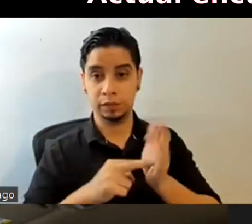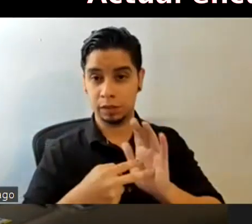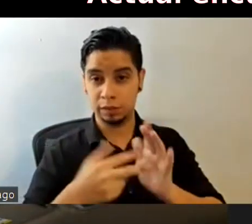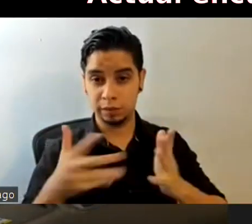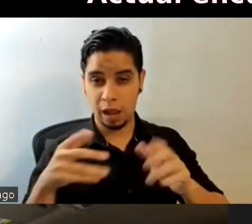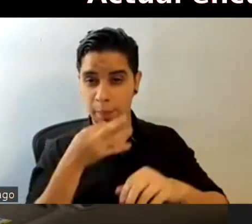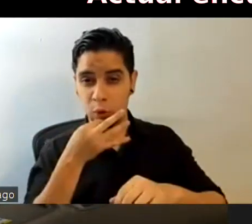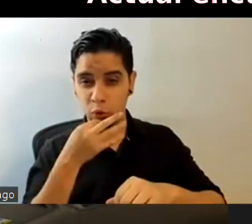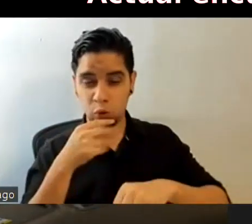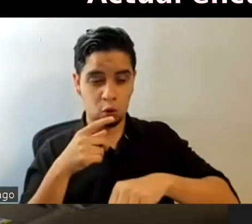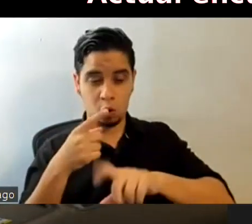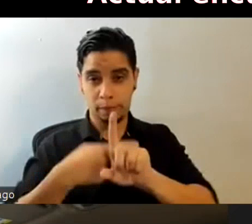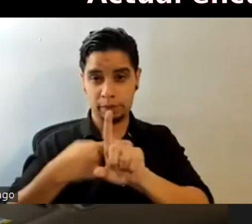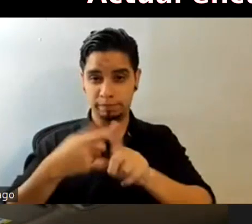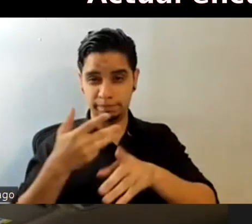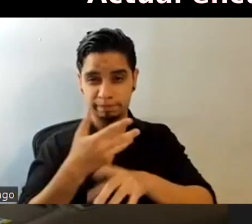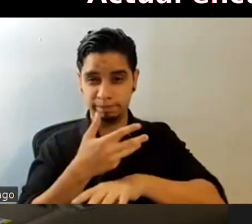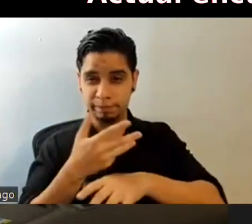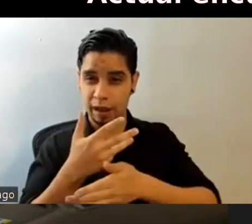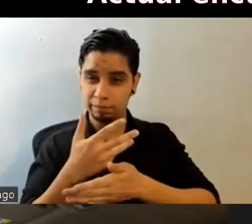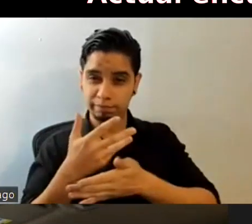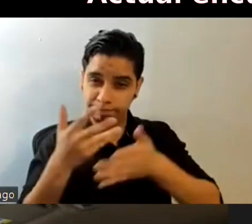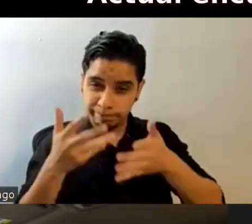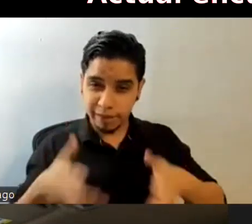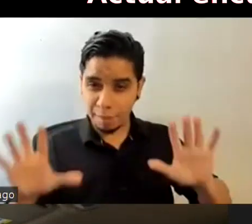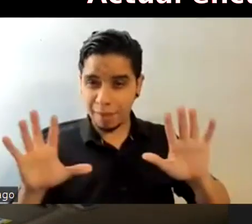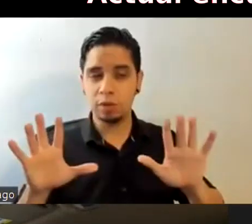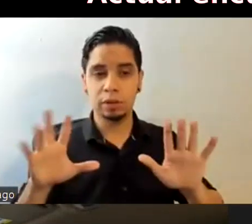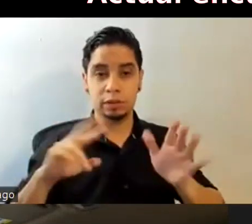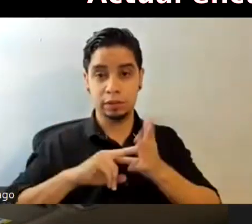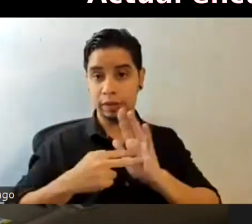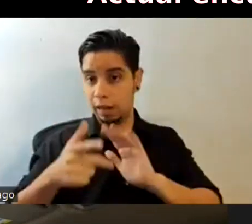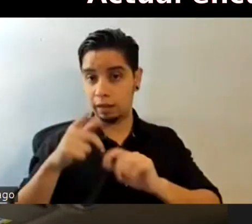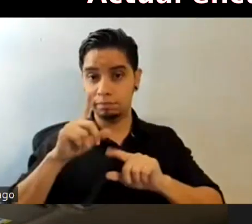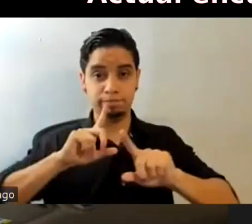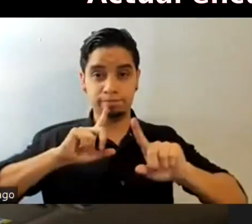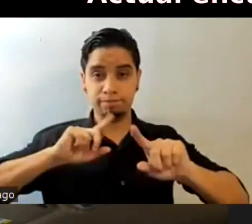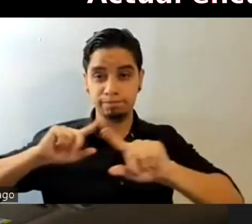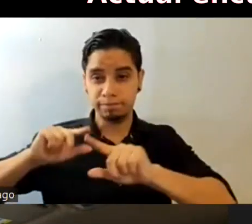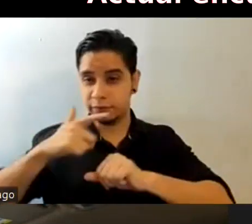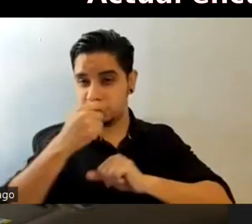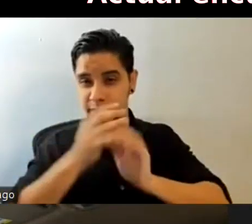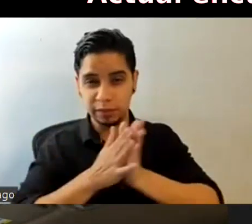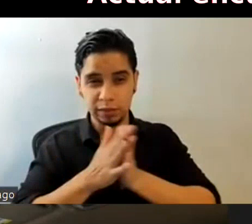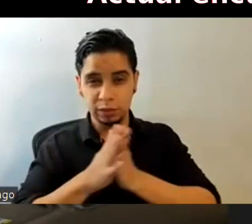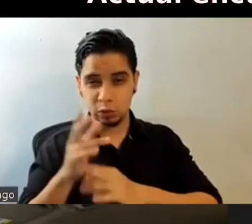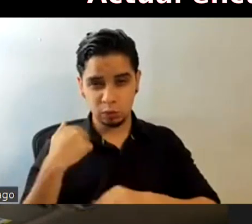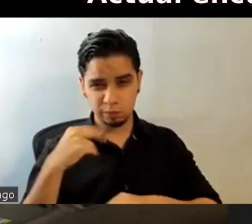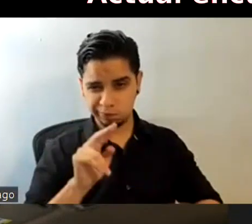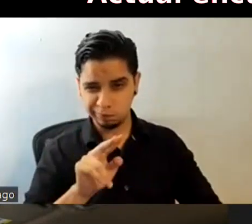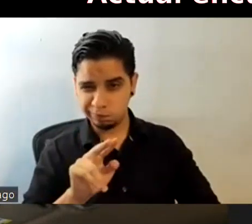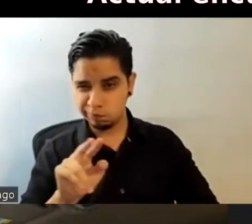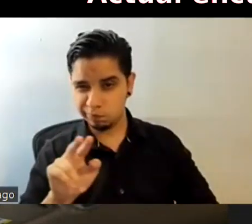mes. Están bien interesantes esas respuestas. Yo no estoy así como siguiendo, y yo, ay,